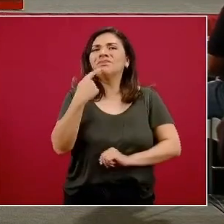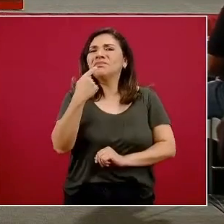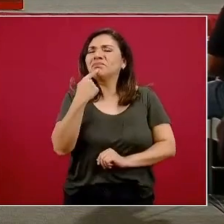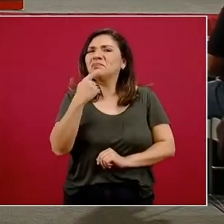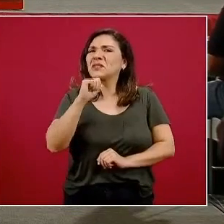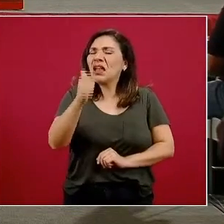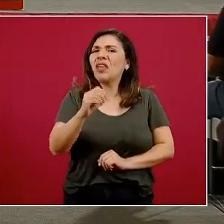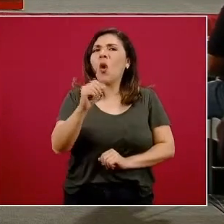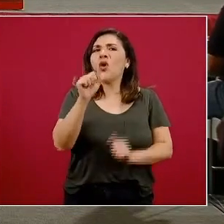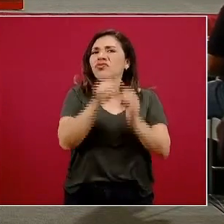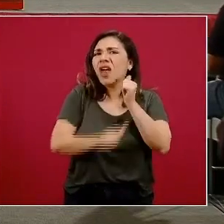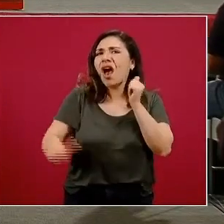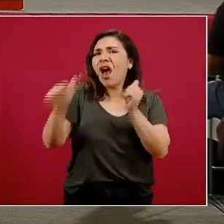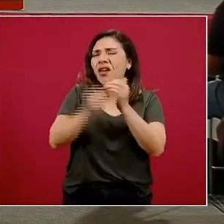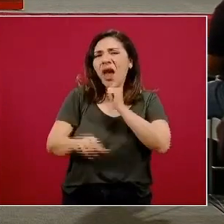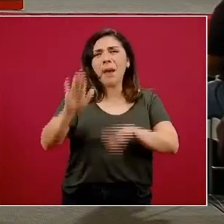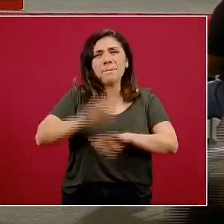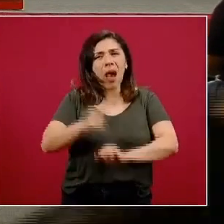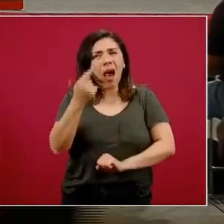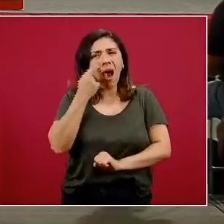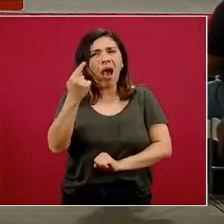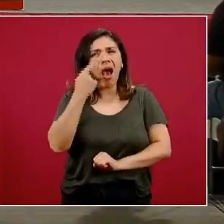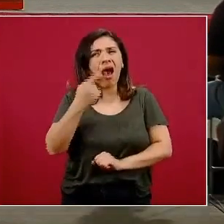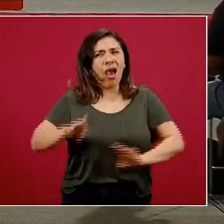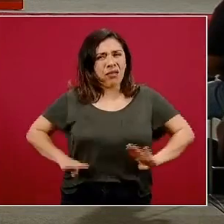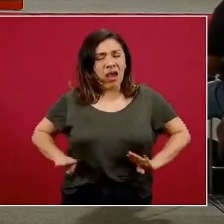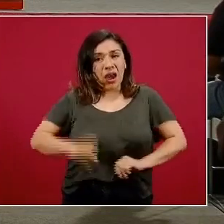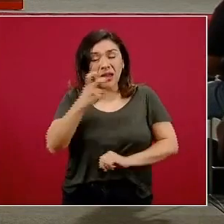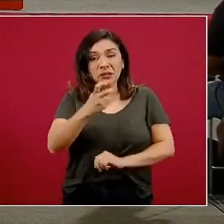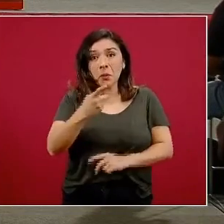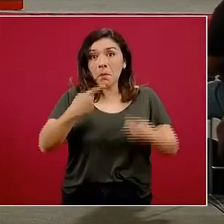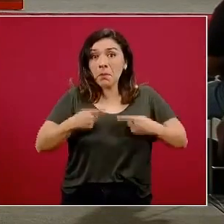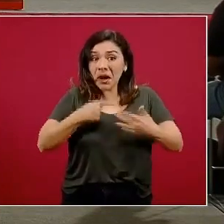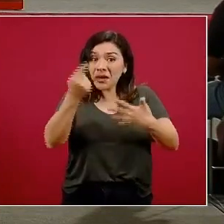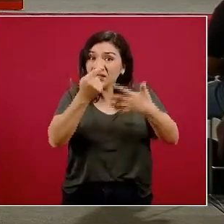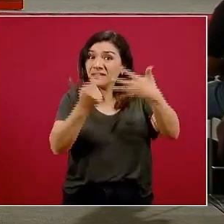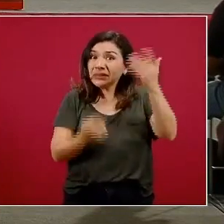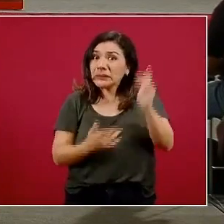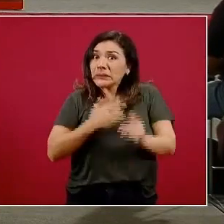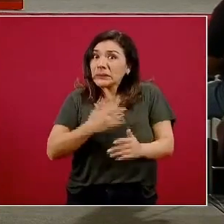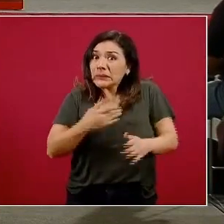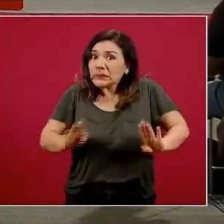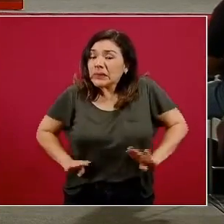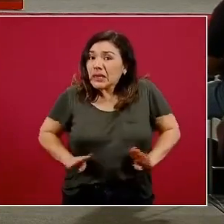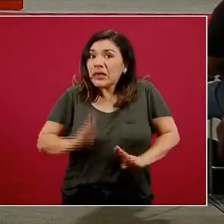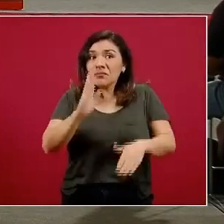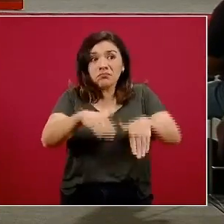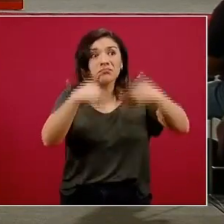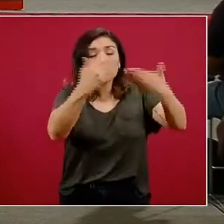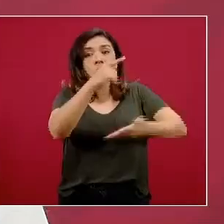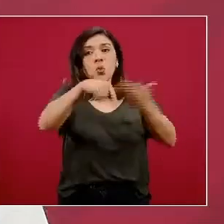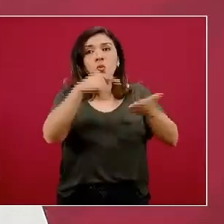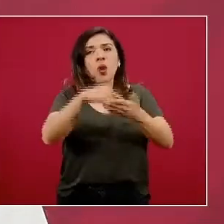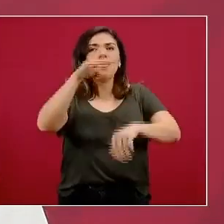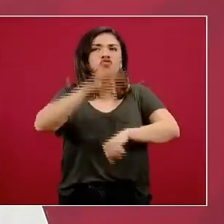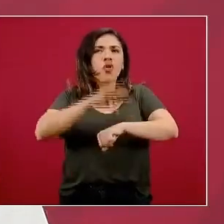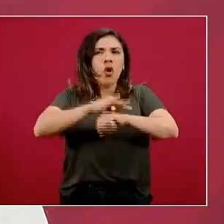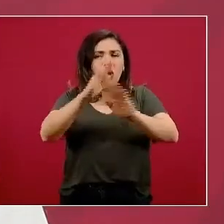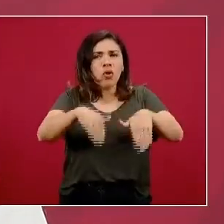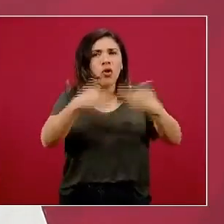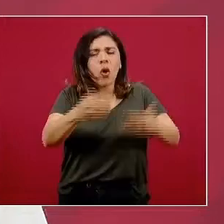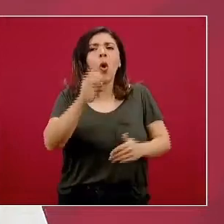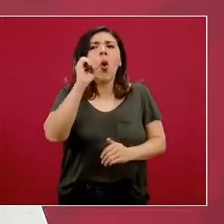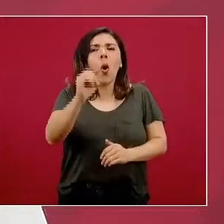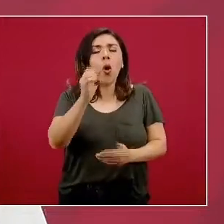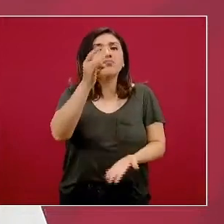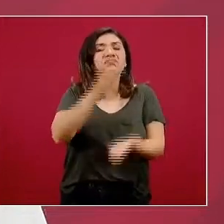o diarrea, que son los síntomas más comunes. Las personas que tienen estos síntomas y llegan a las unidades de salud, o